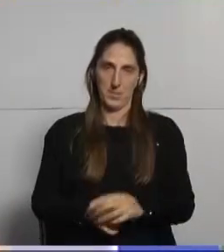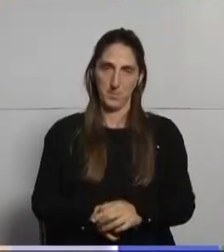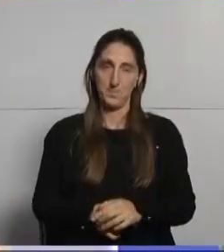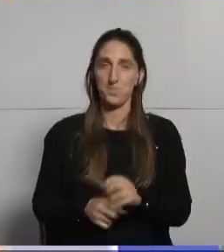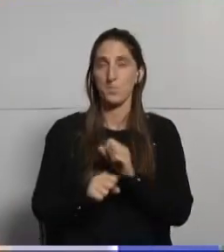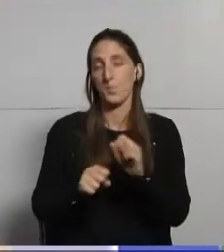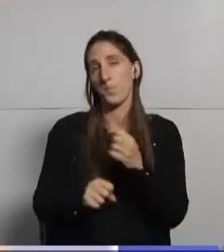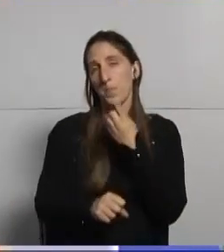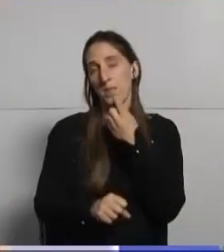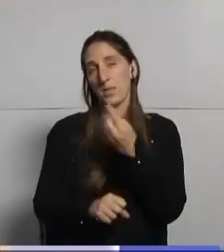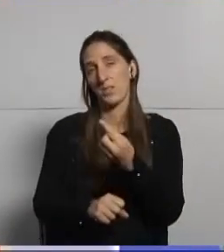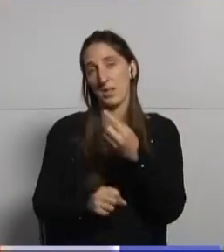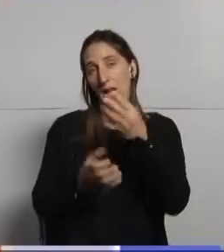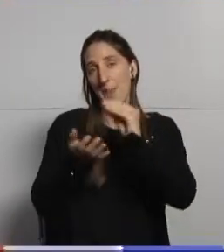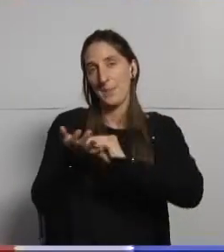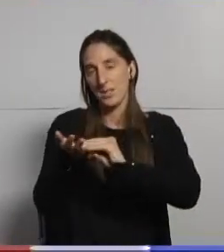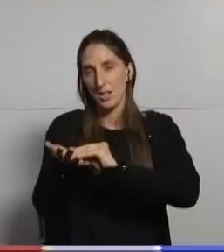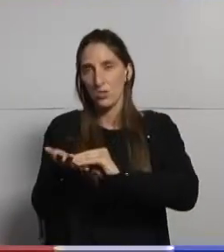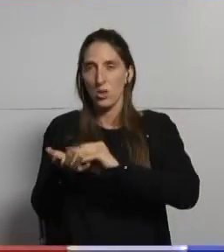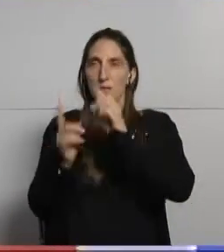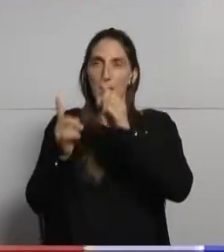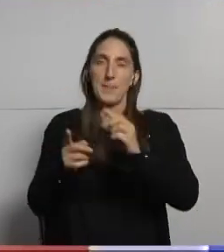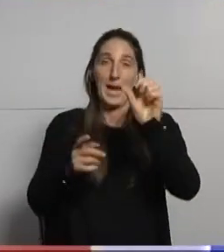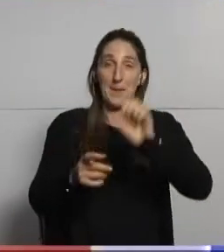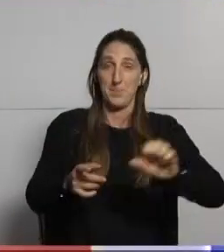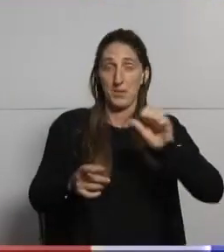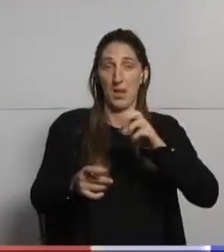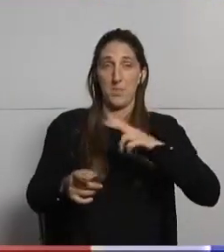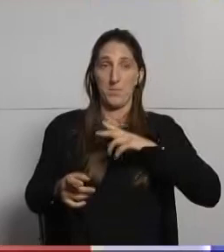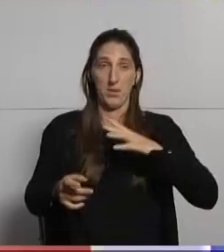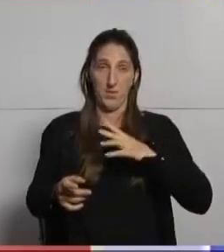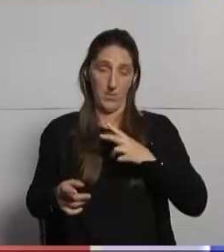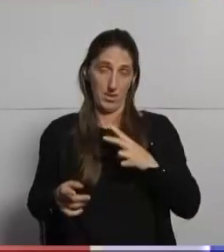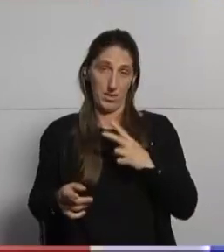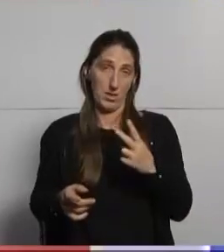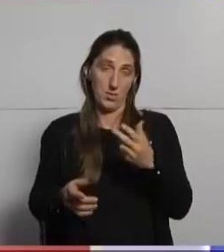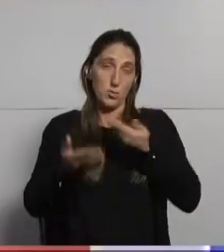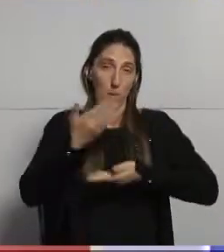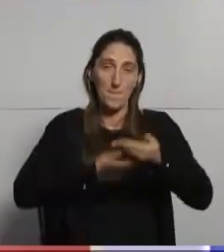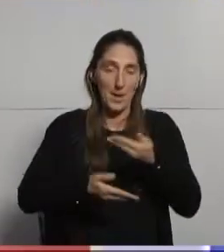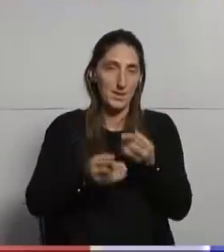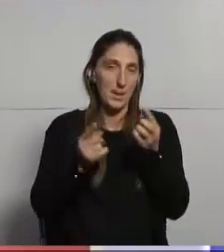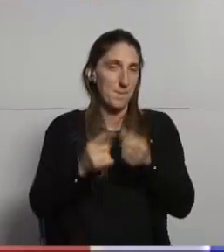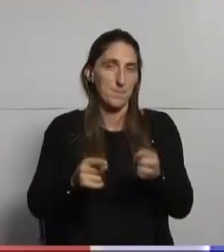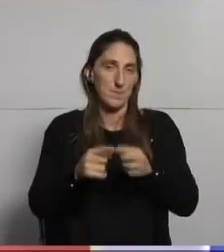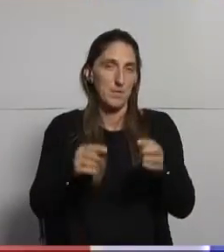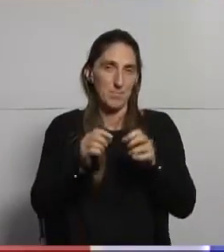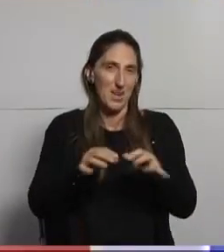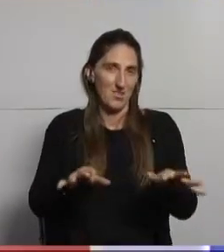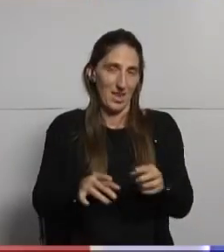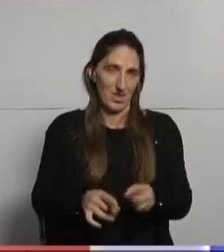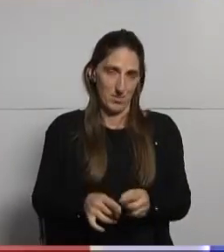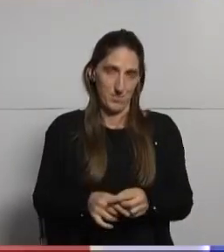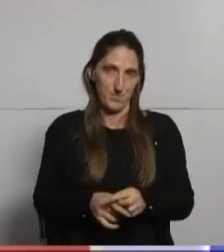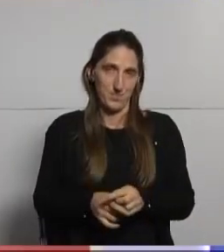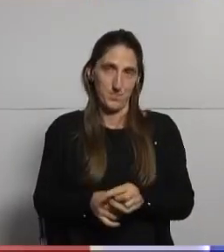que tanto las administraciones como las empresas privadas implican o comparten una misma red, de la manera